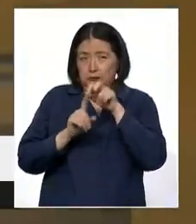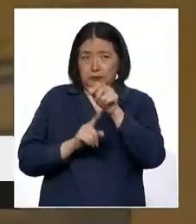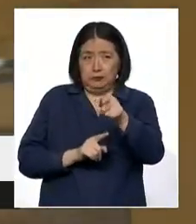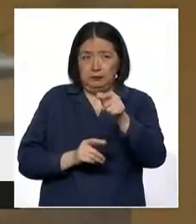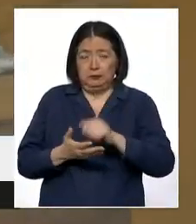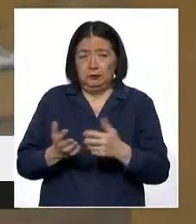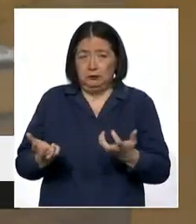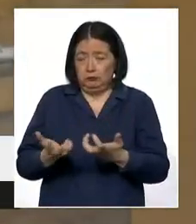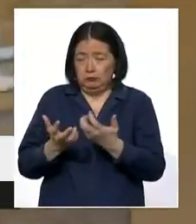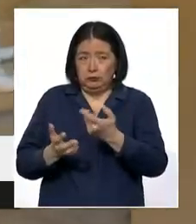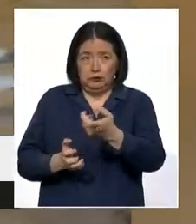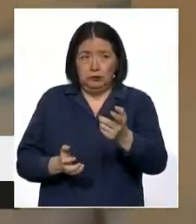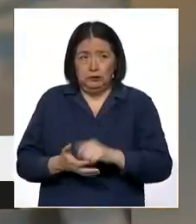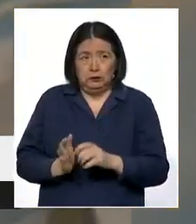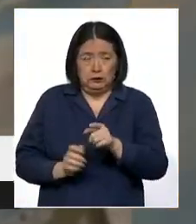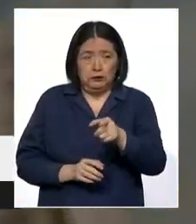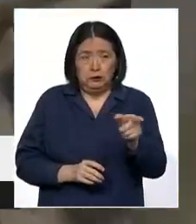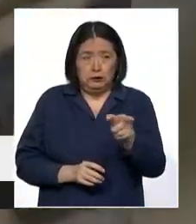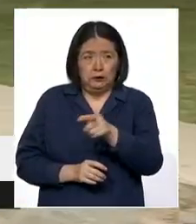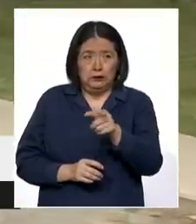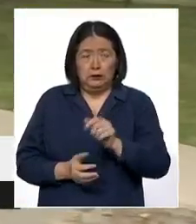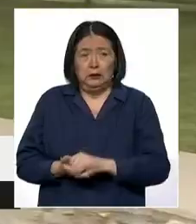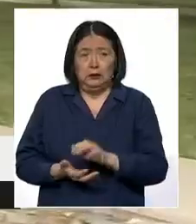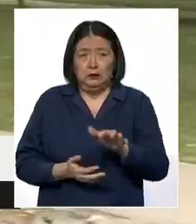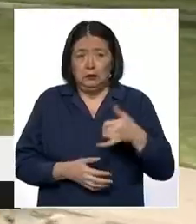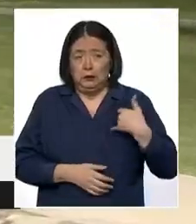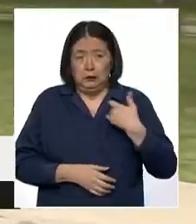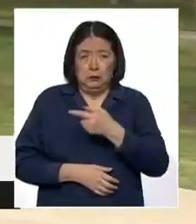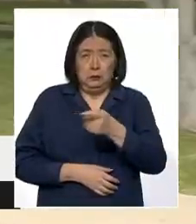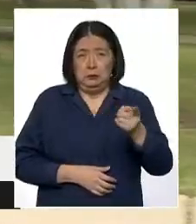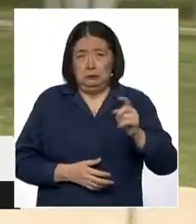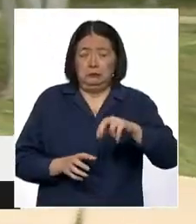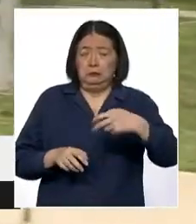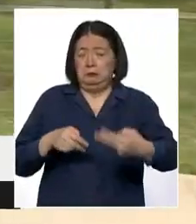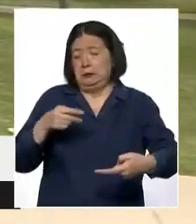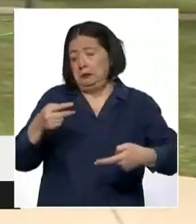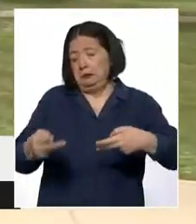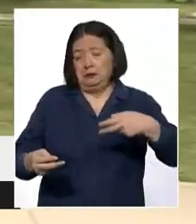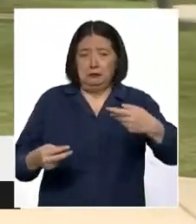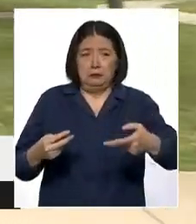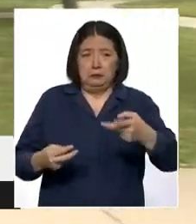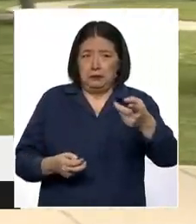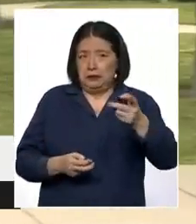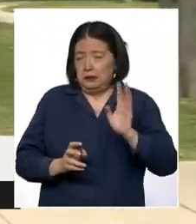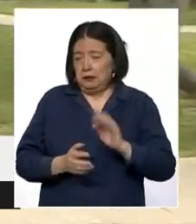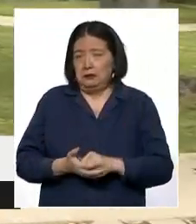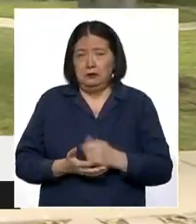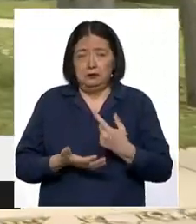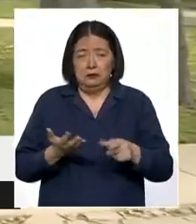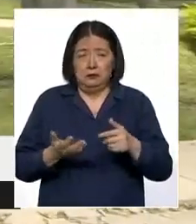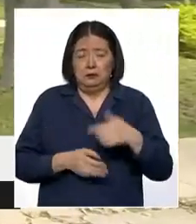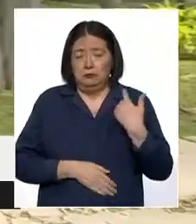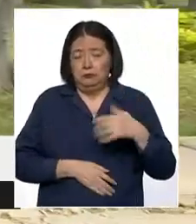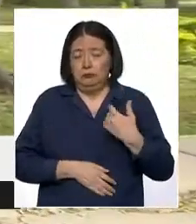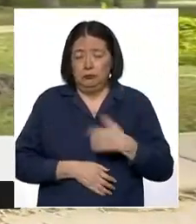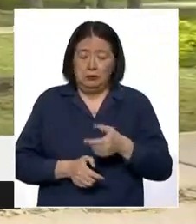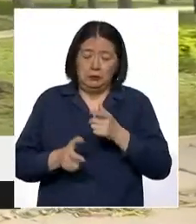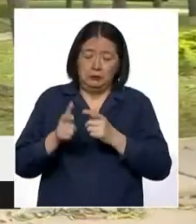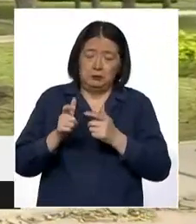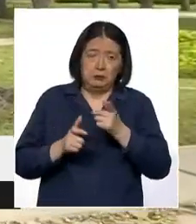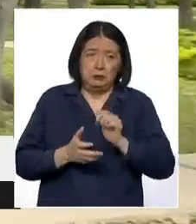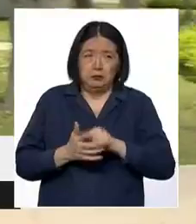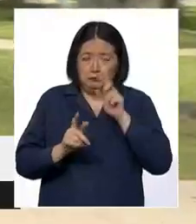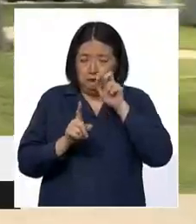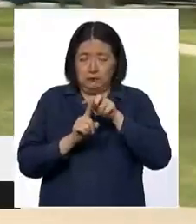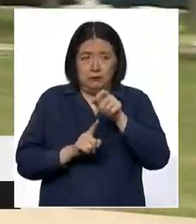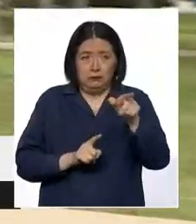las áreas verdes, las áreas de jardines, habían jóvenes que estaban tirados sobre el área verde, que estaban totalmente ebrios.